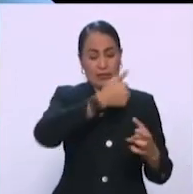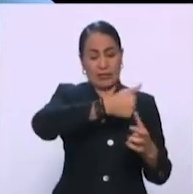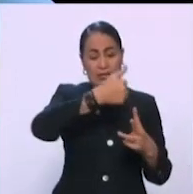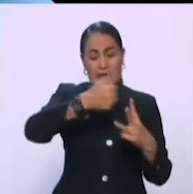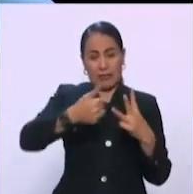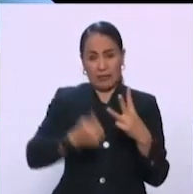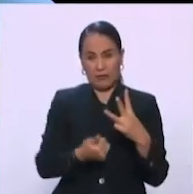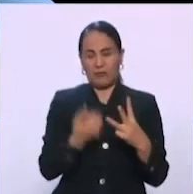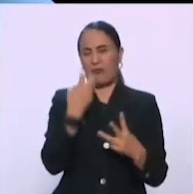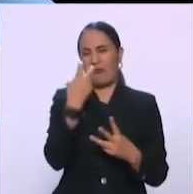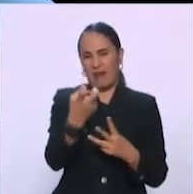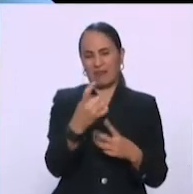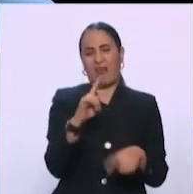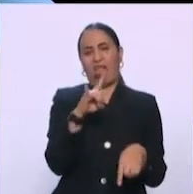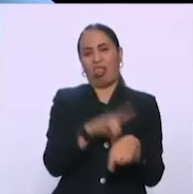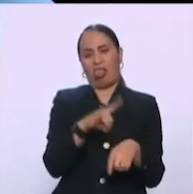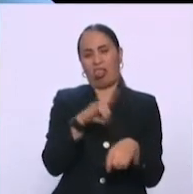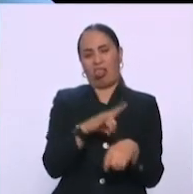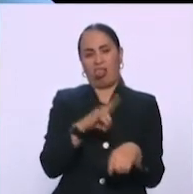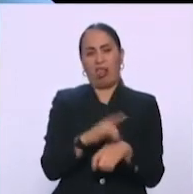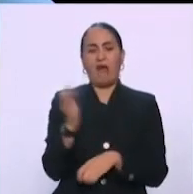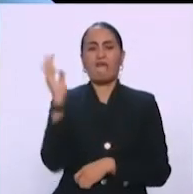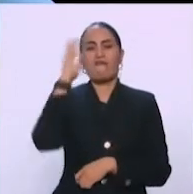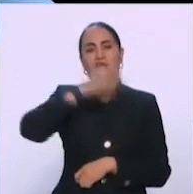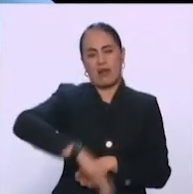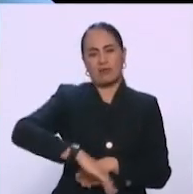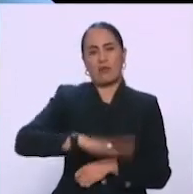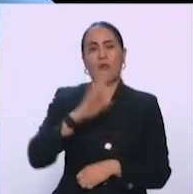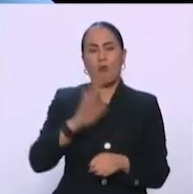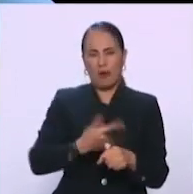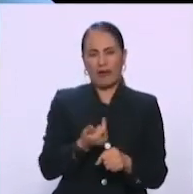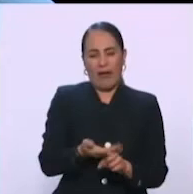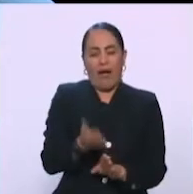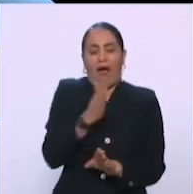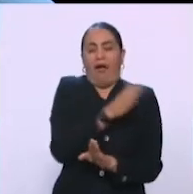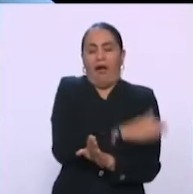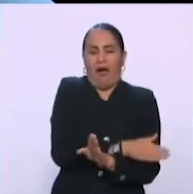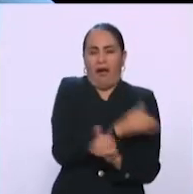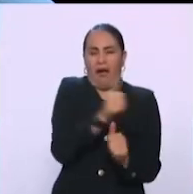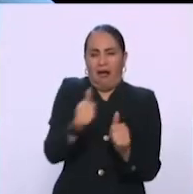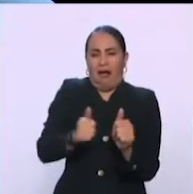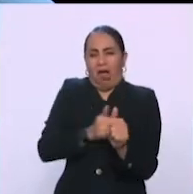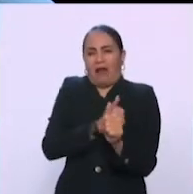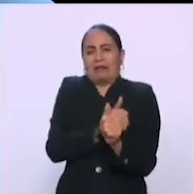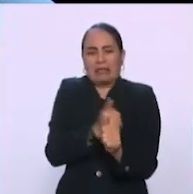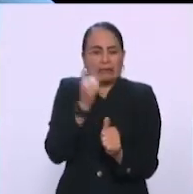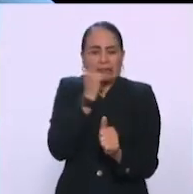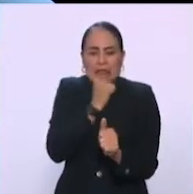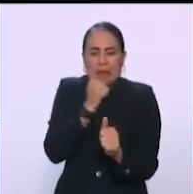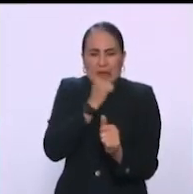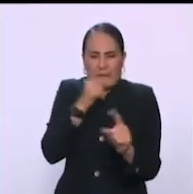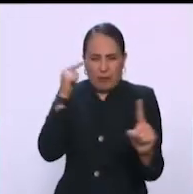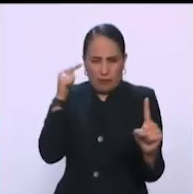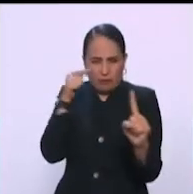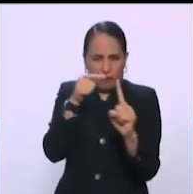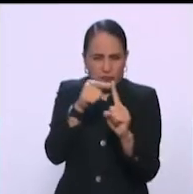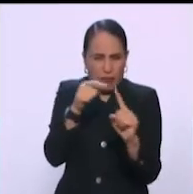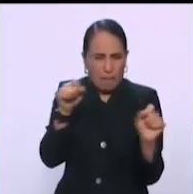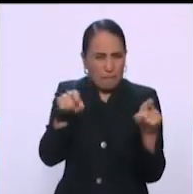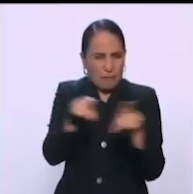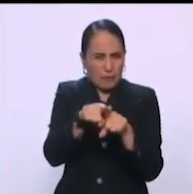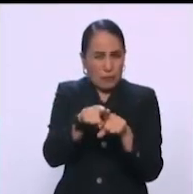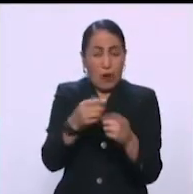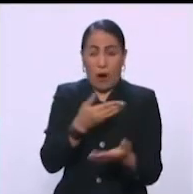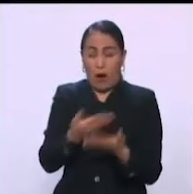todo eso fue un show, fue una farsa, porque siempre era lo mismo, defendían lo mismo, querían lo mismo. Por eso el